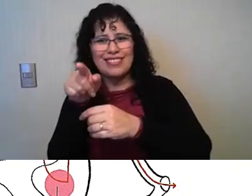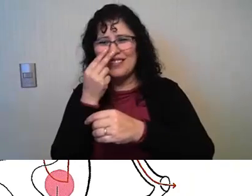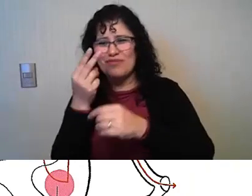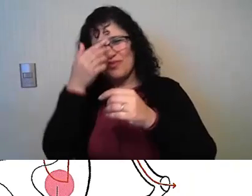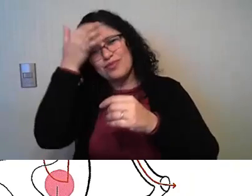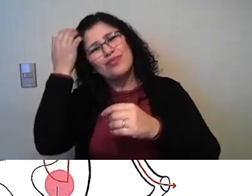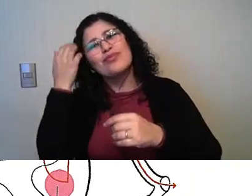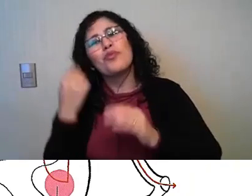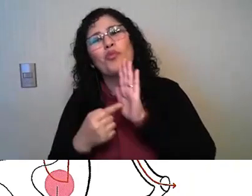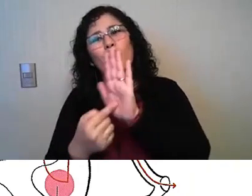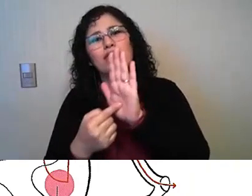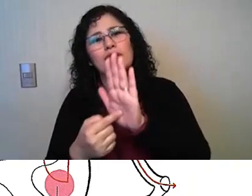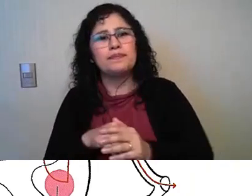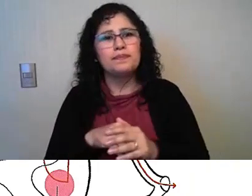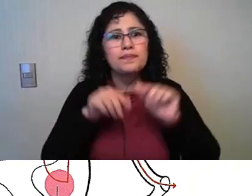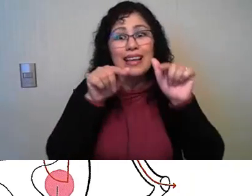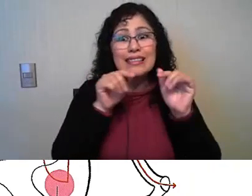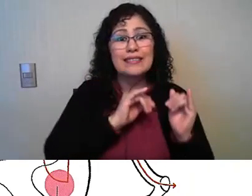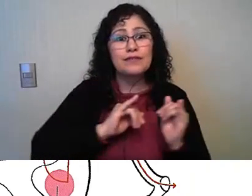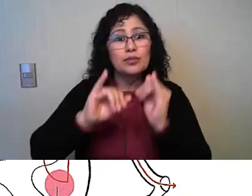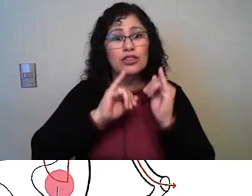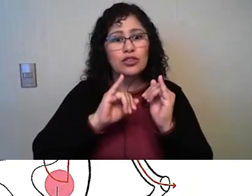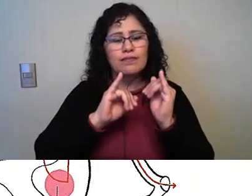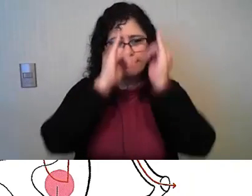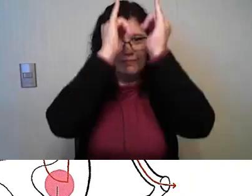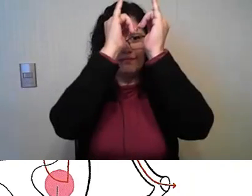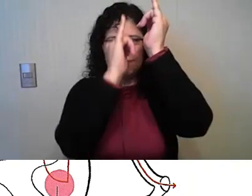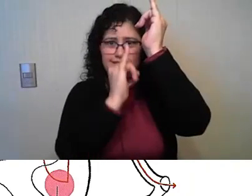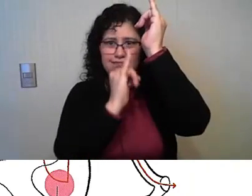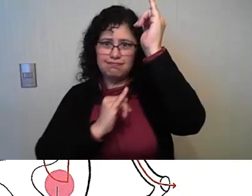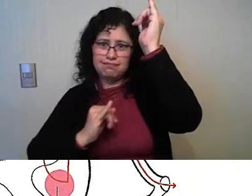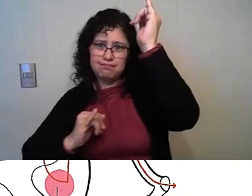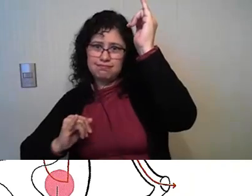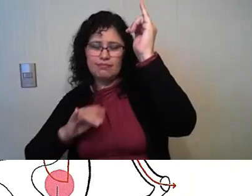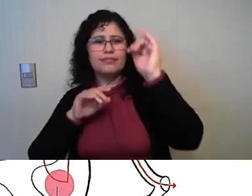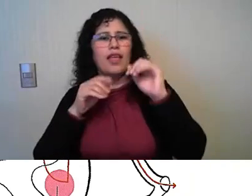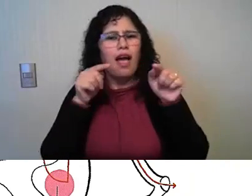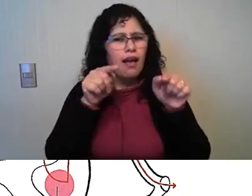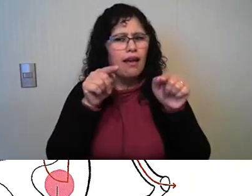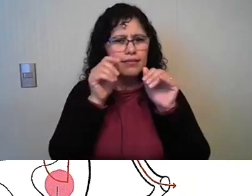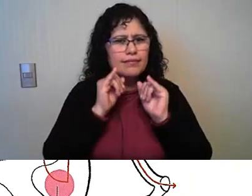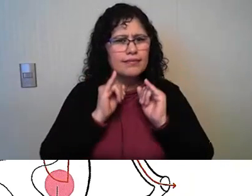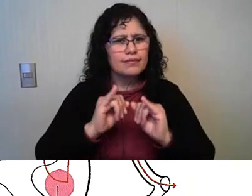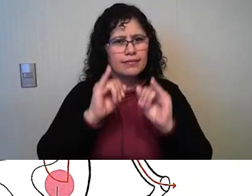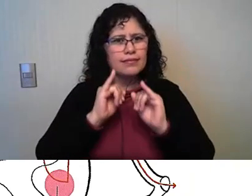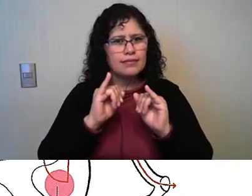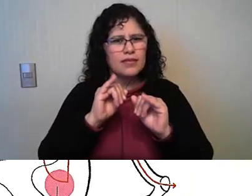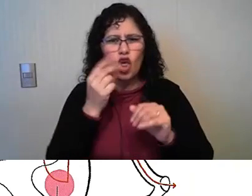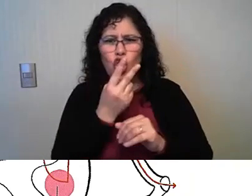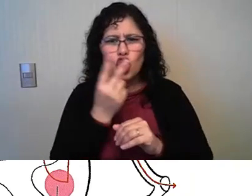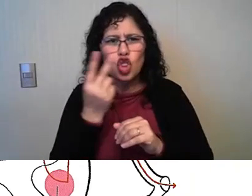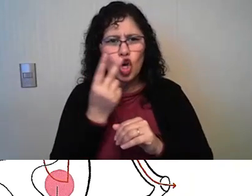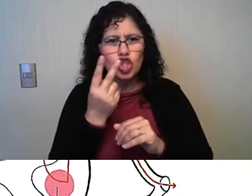derecho. Esta información viene de niveles superiores. Y aquí hay dos claramente